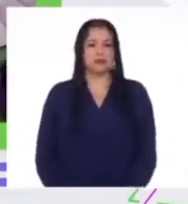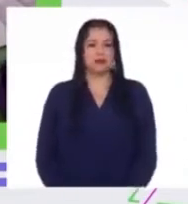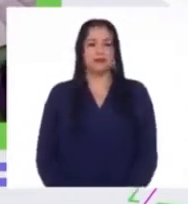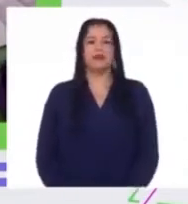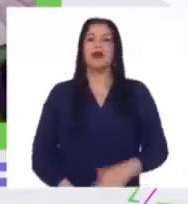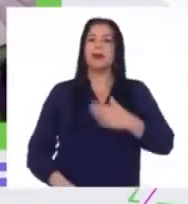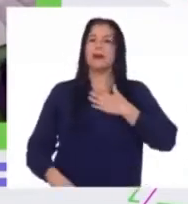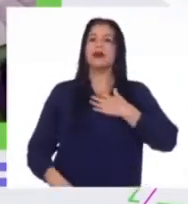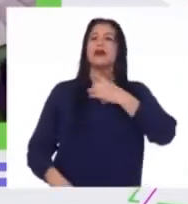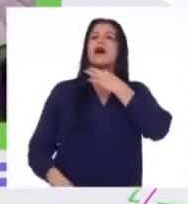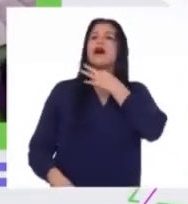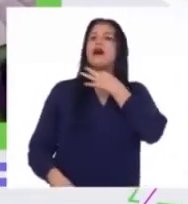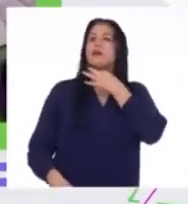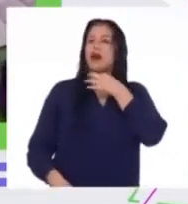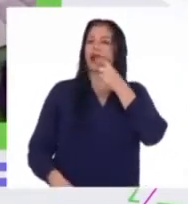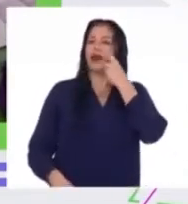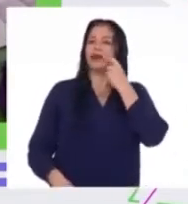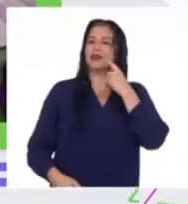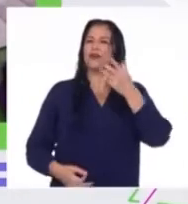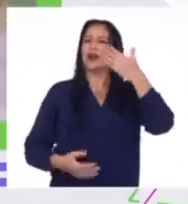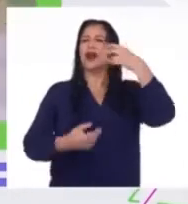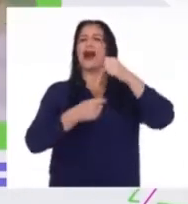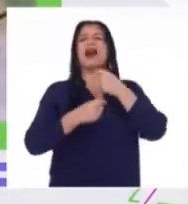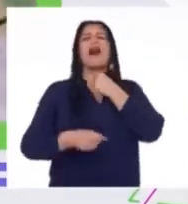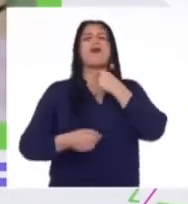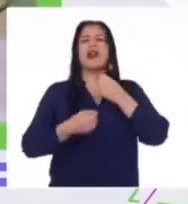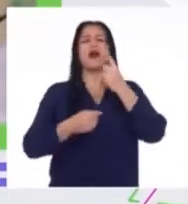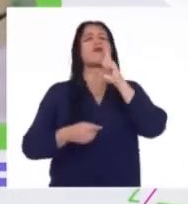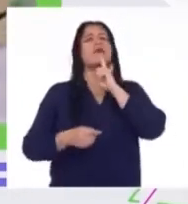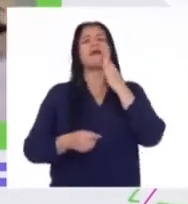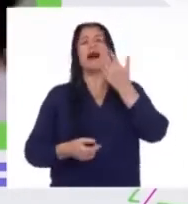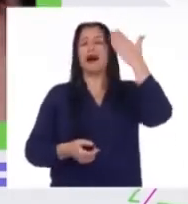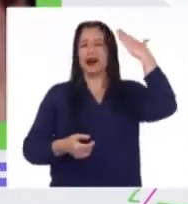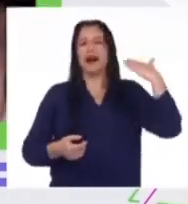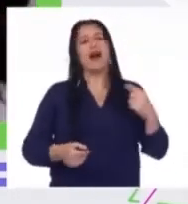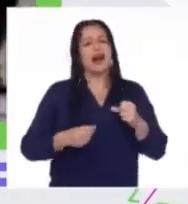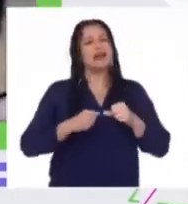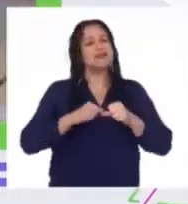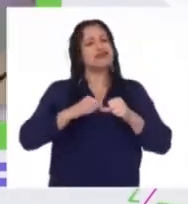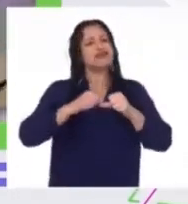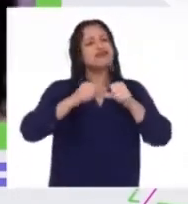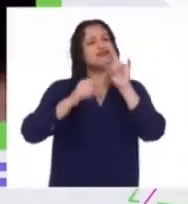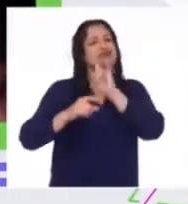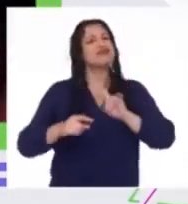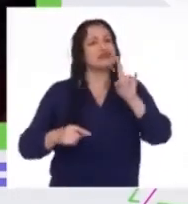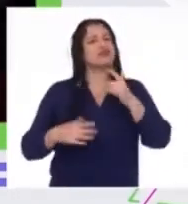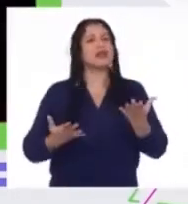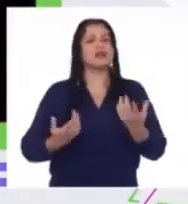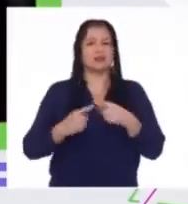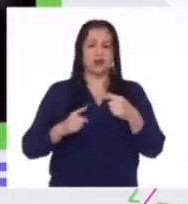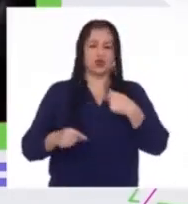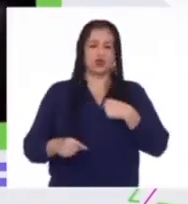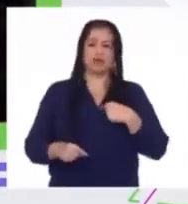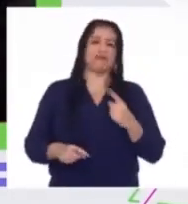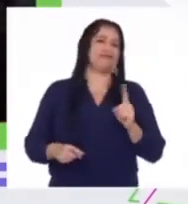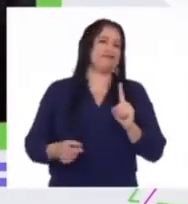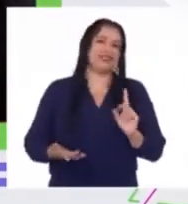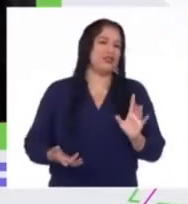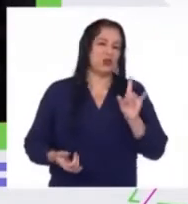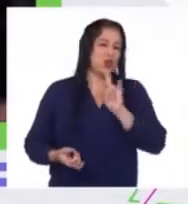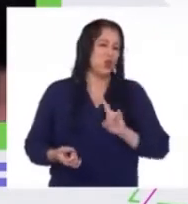Mis abuelitos, mis tátaros abuelos utilizan todavía esto, pero yo ya no,